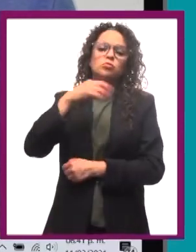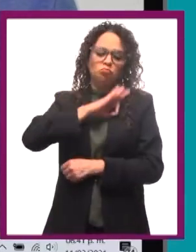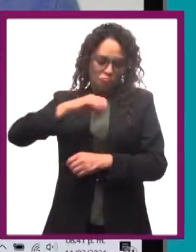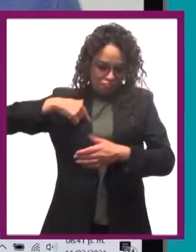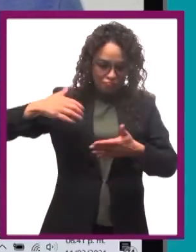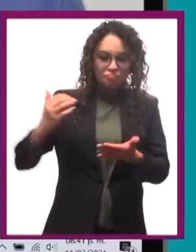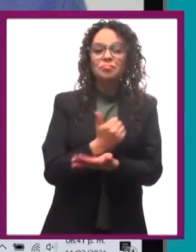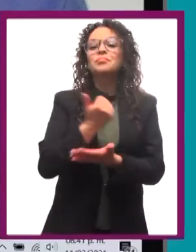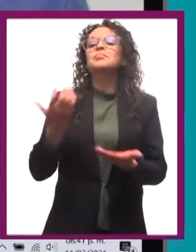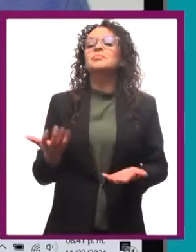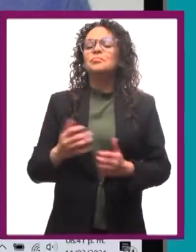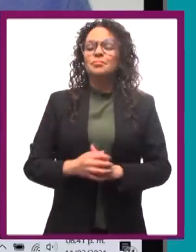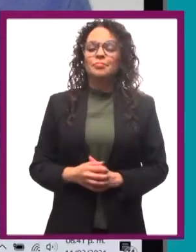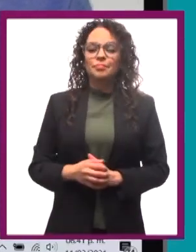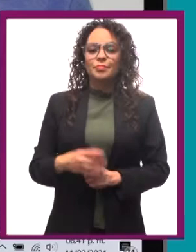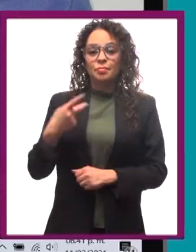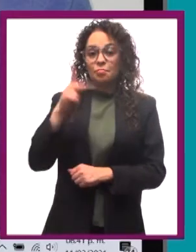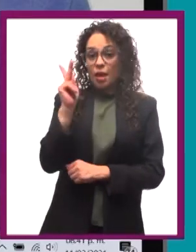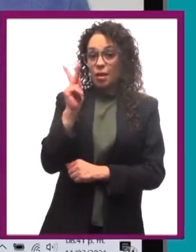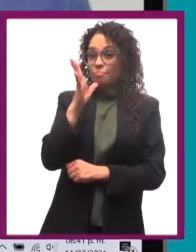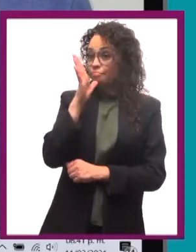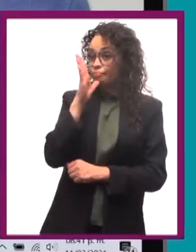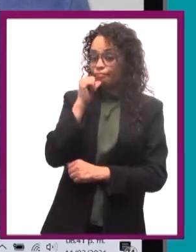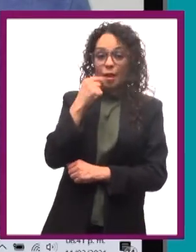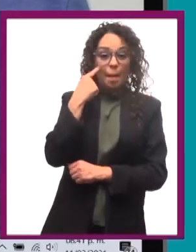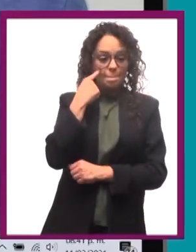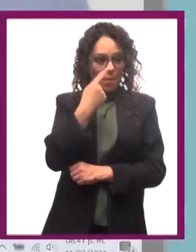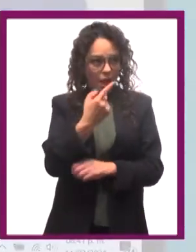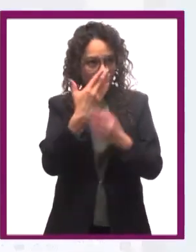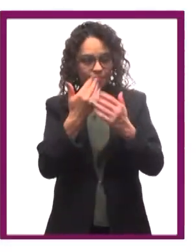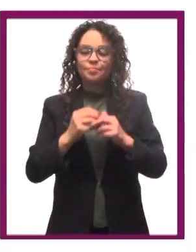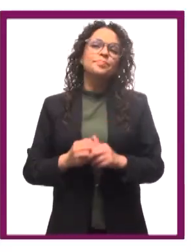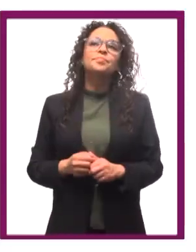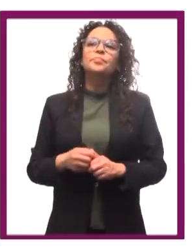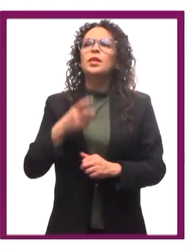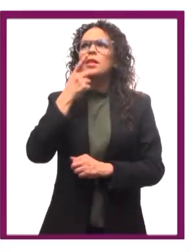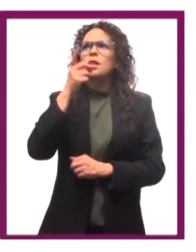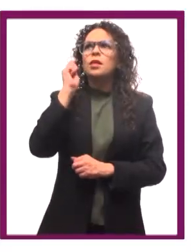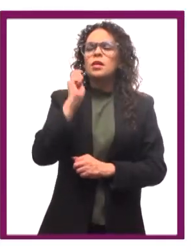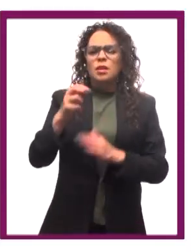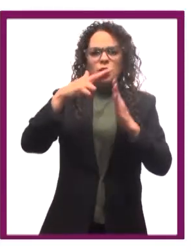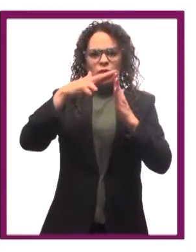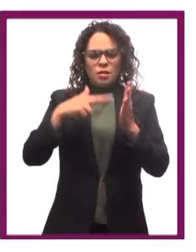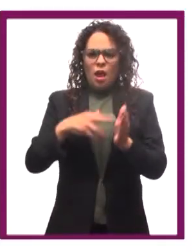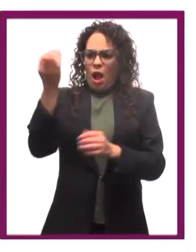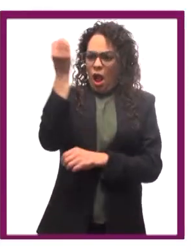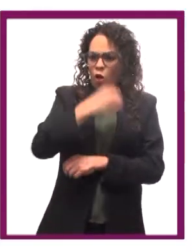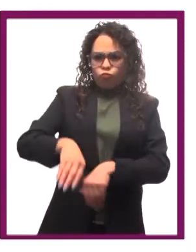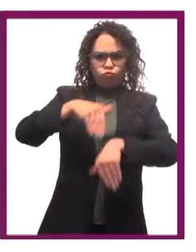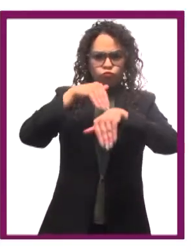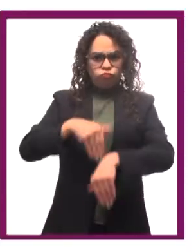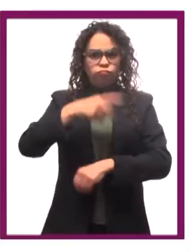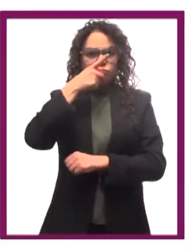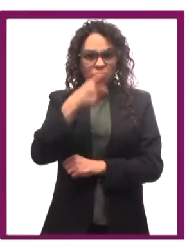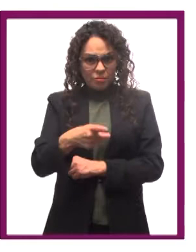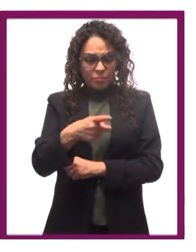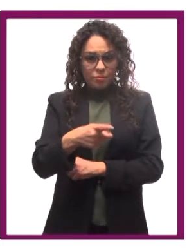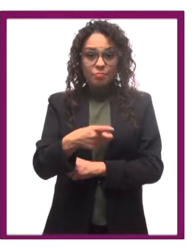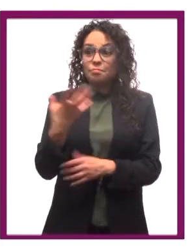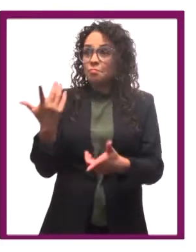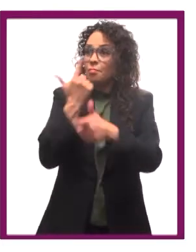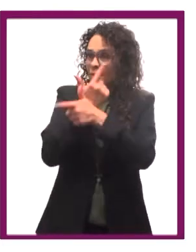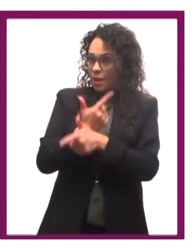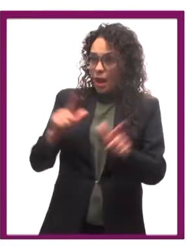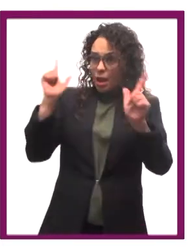seguro que aquella vez te hubiera ganado. Pero no se podía. Mira lo que sigue. según reglas absolutamente